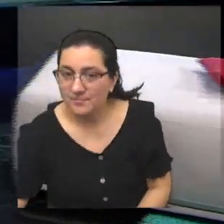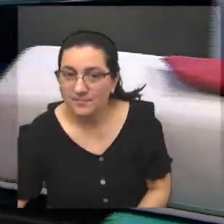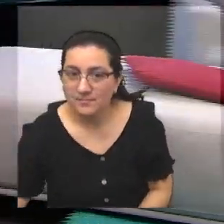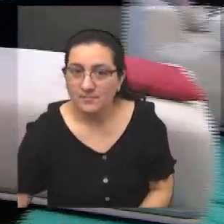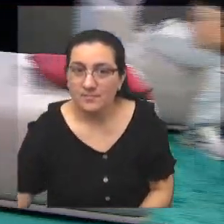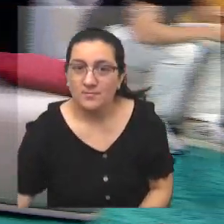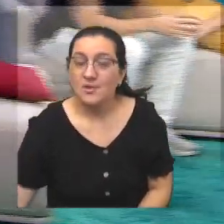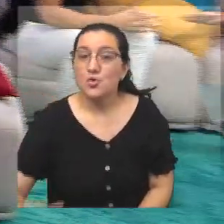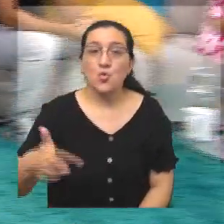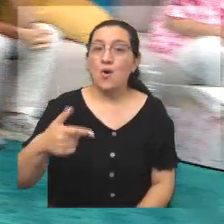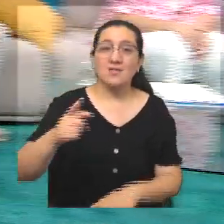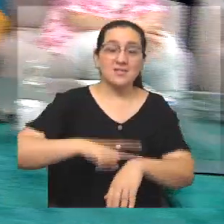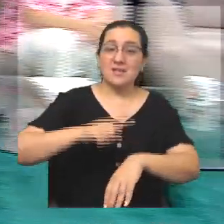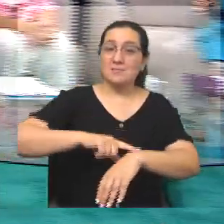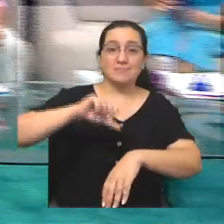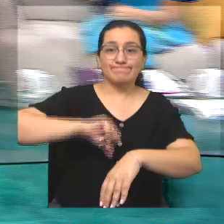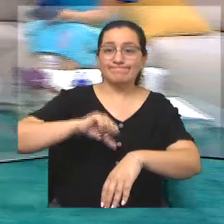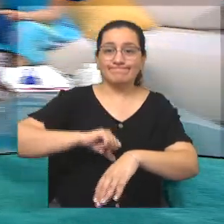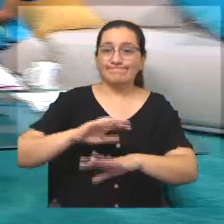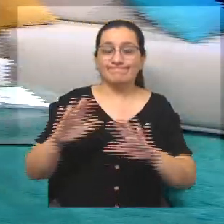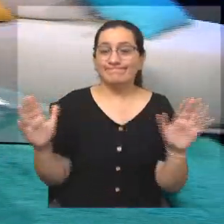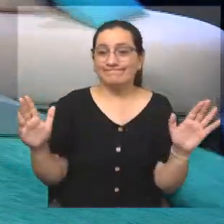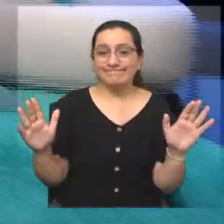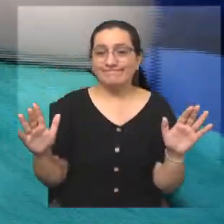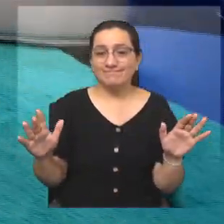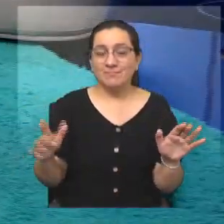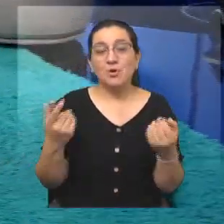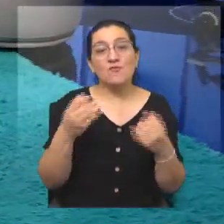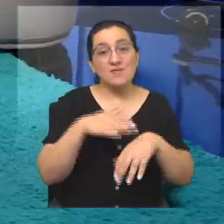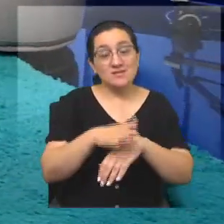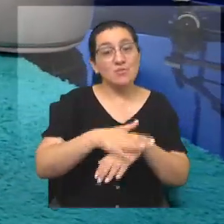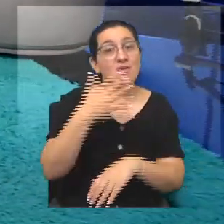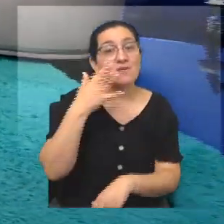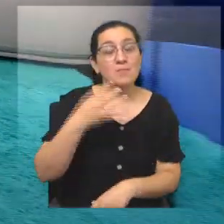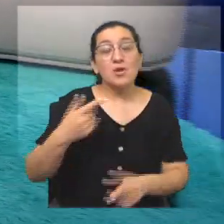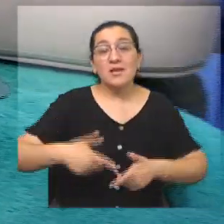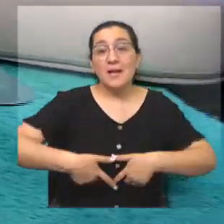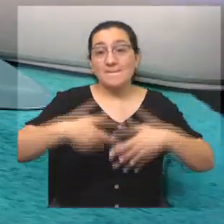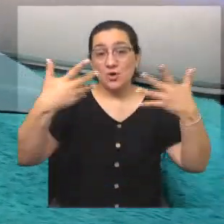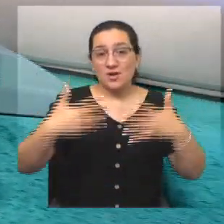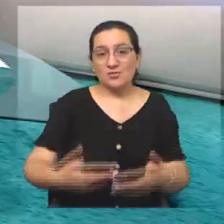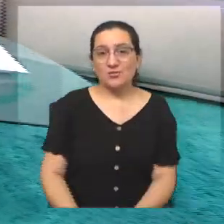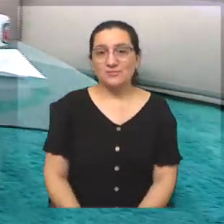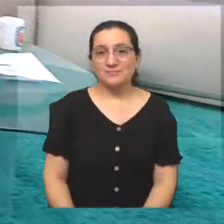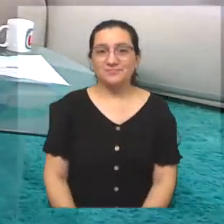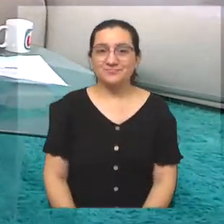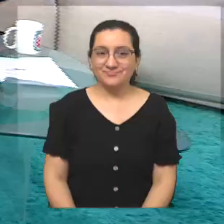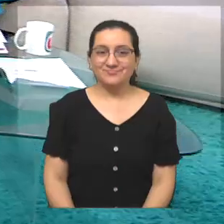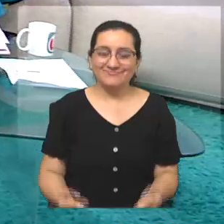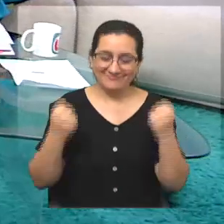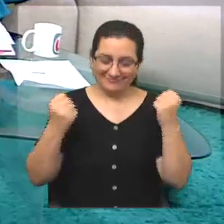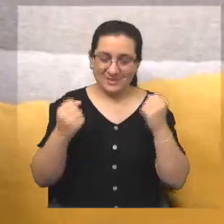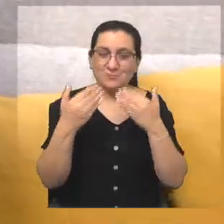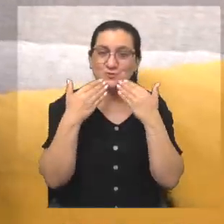tenemos tiempo! No tenemos tiempo. Bueno, nos da un segundo más para felicitarlo de verdad por el gracias. Campeonato de... No, dale campeón, dale campeón.